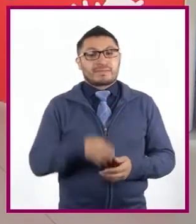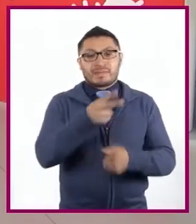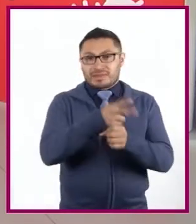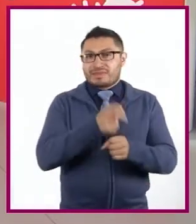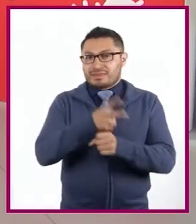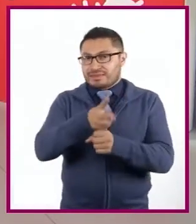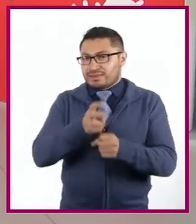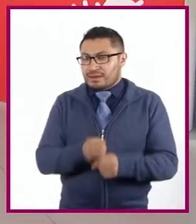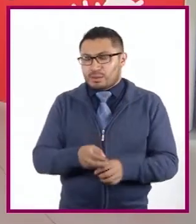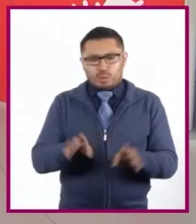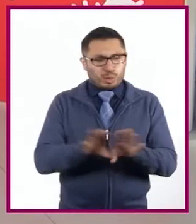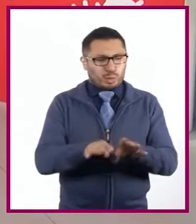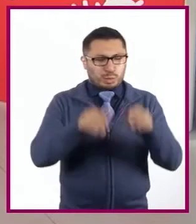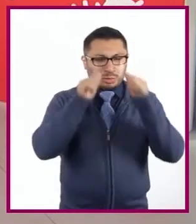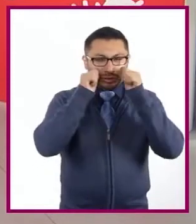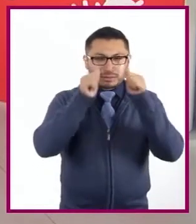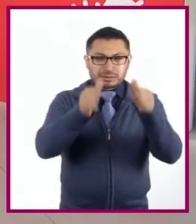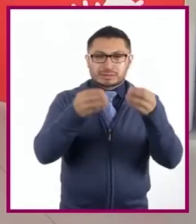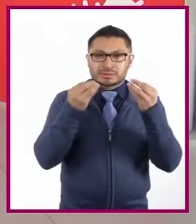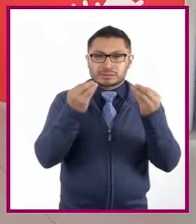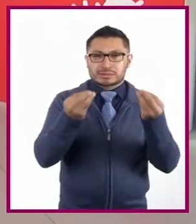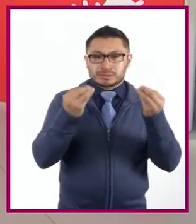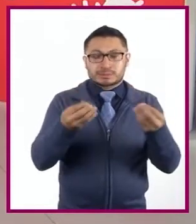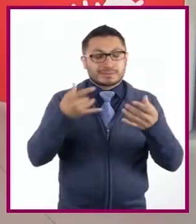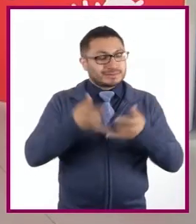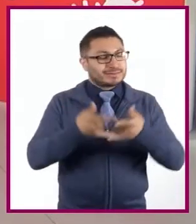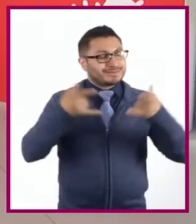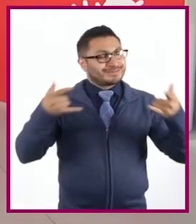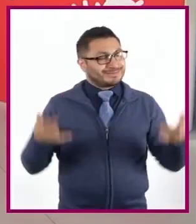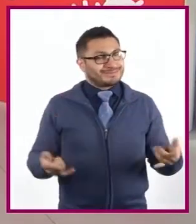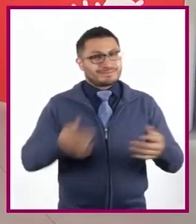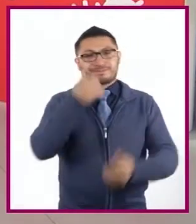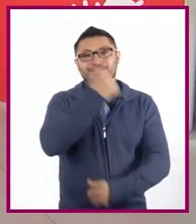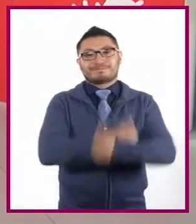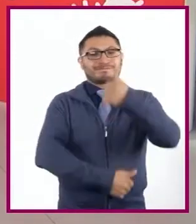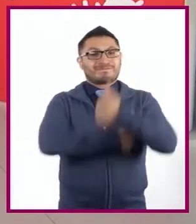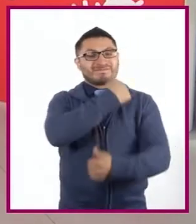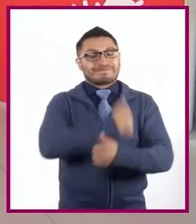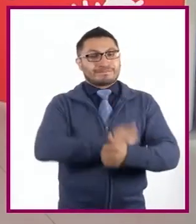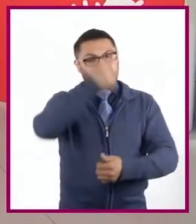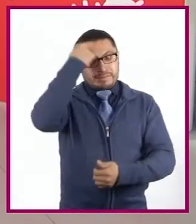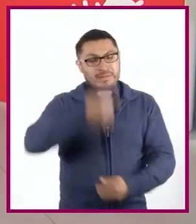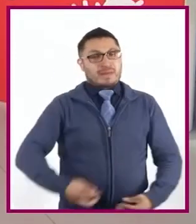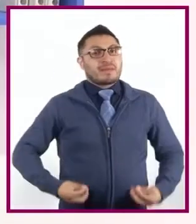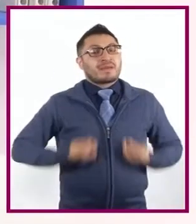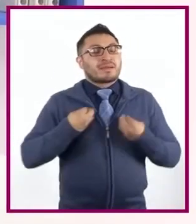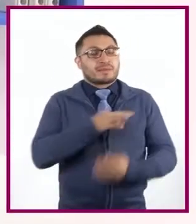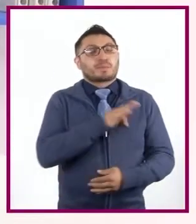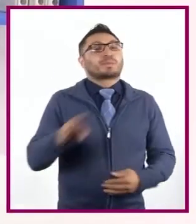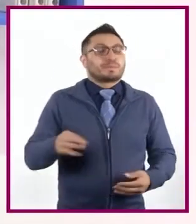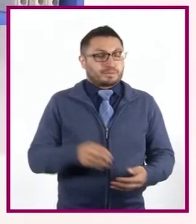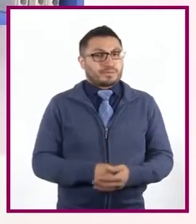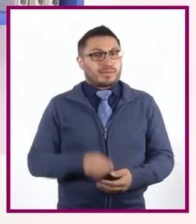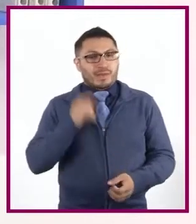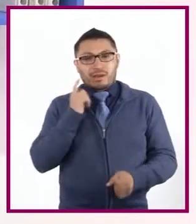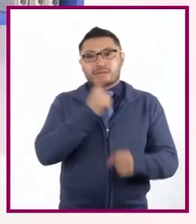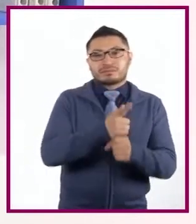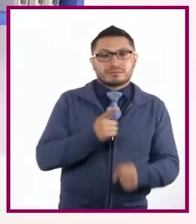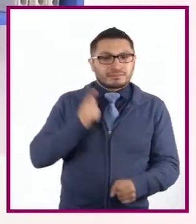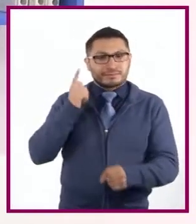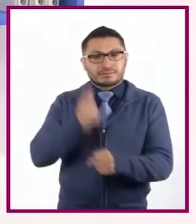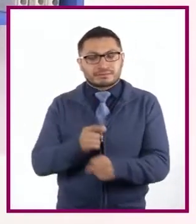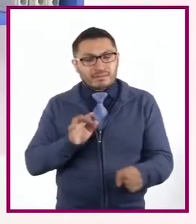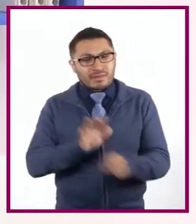a escuchar con atención el cuento Compitiendo para sobrevivir. Identifiquen